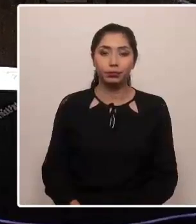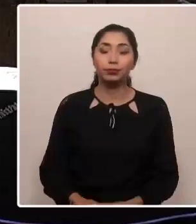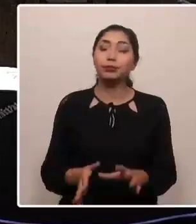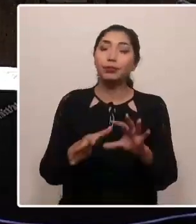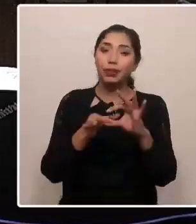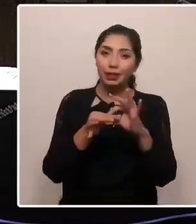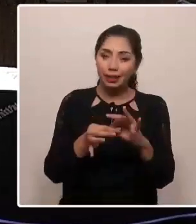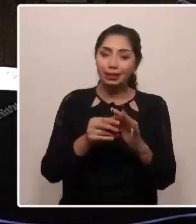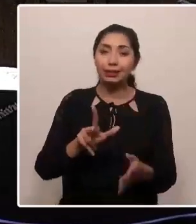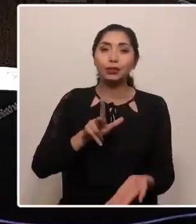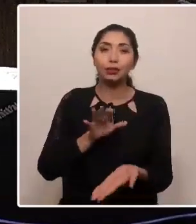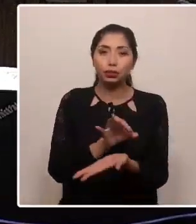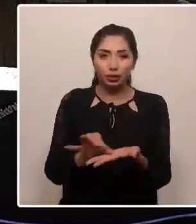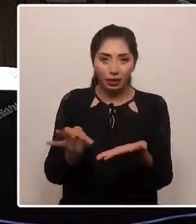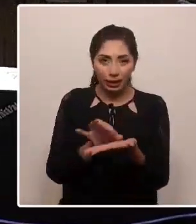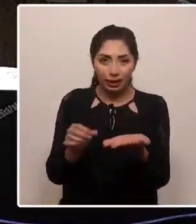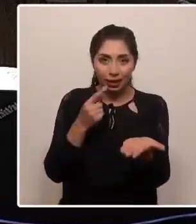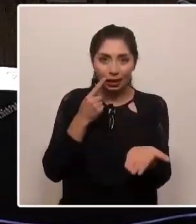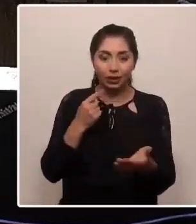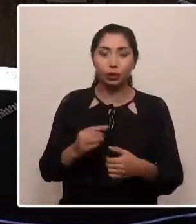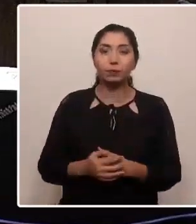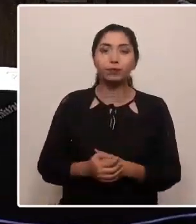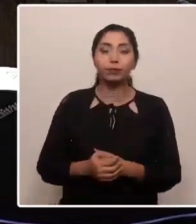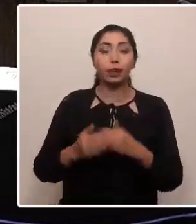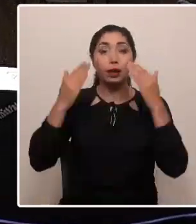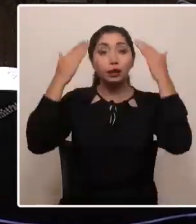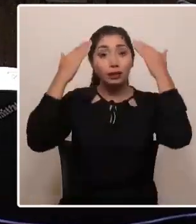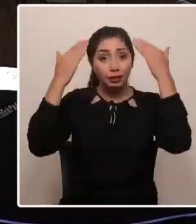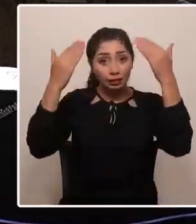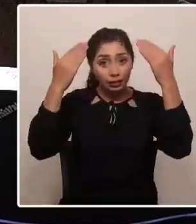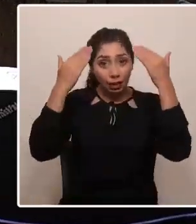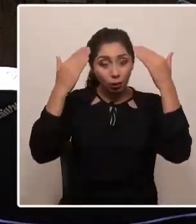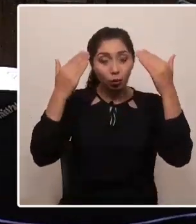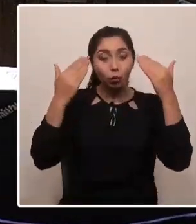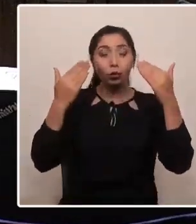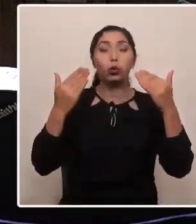Gracias, señor secretario. Saludo